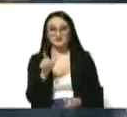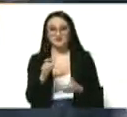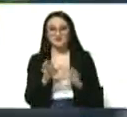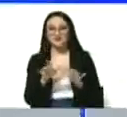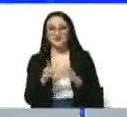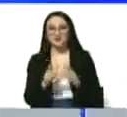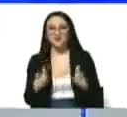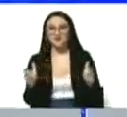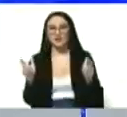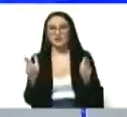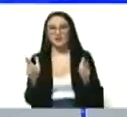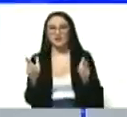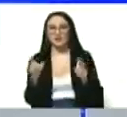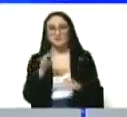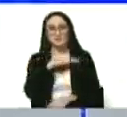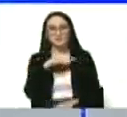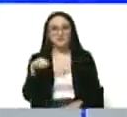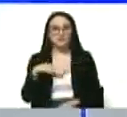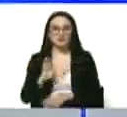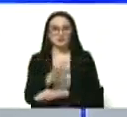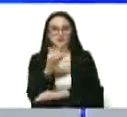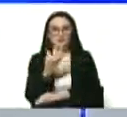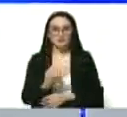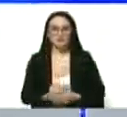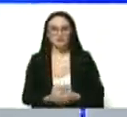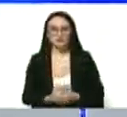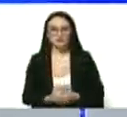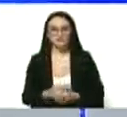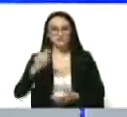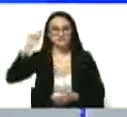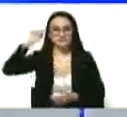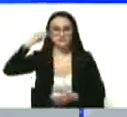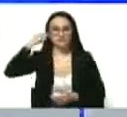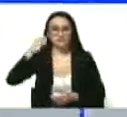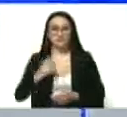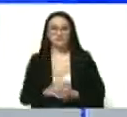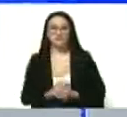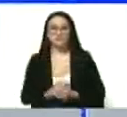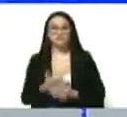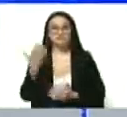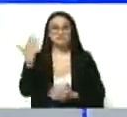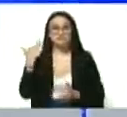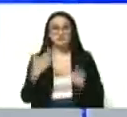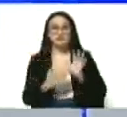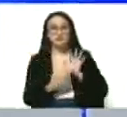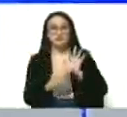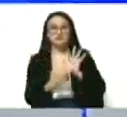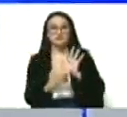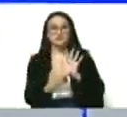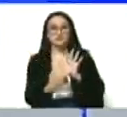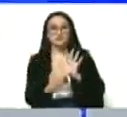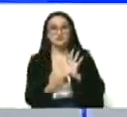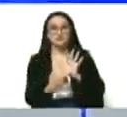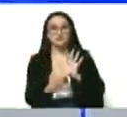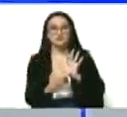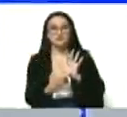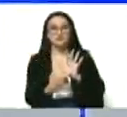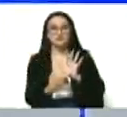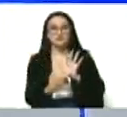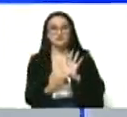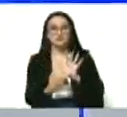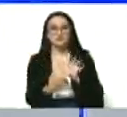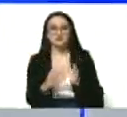como el mío, son miembros fundadores. Recordamos que fueron nuestros representantes Ahmed Sayad Omar